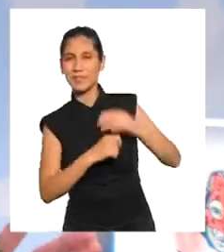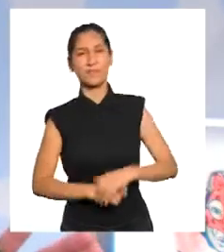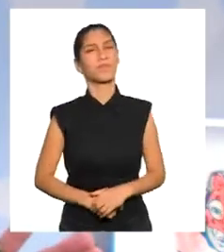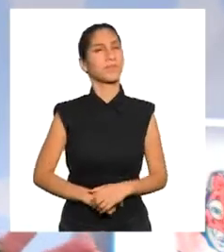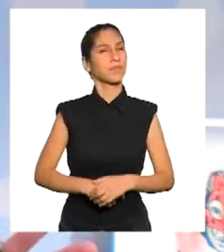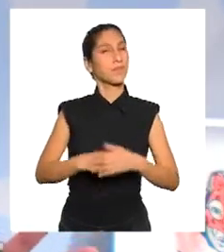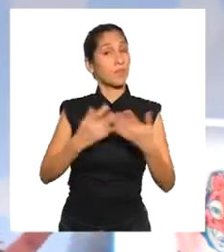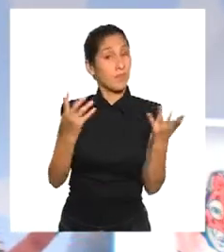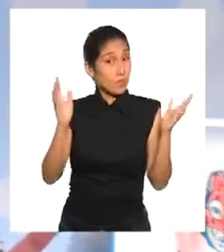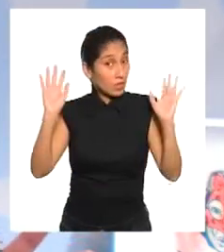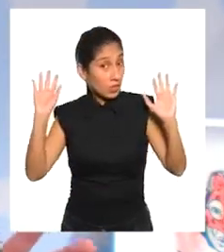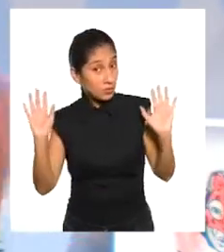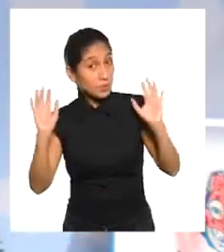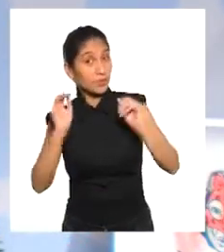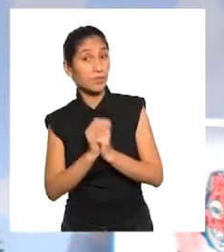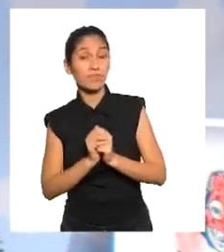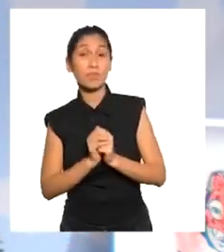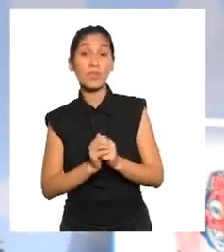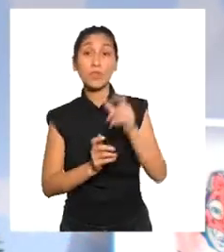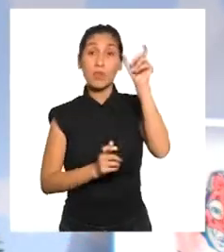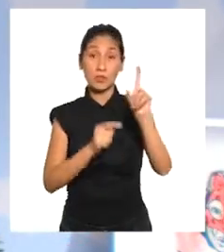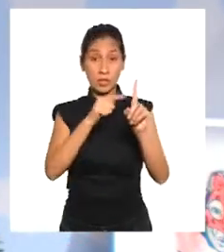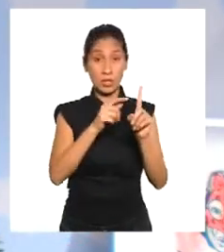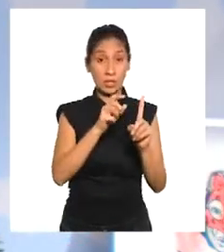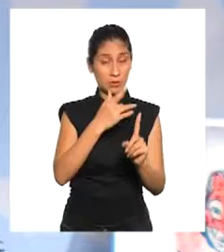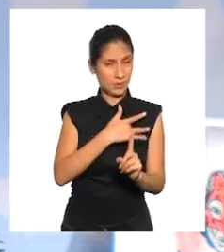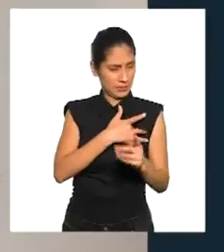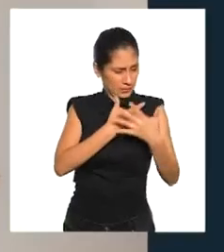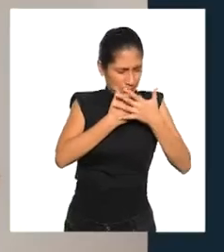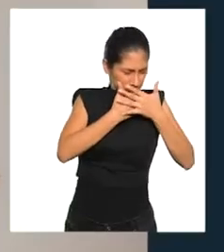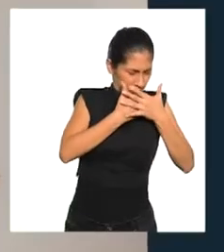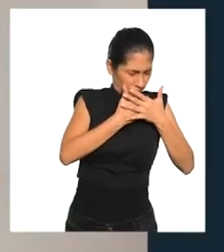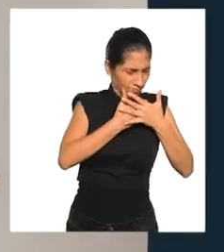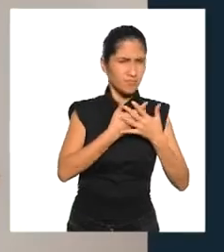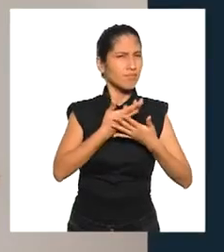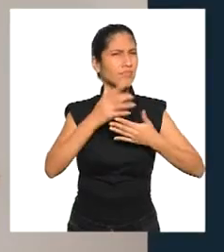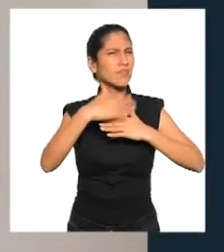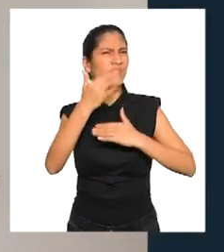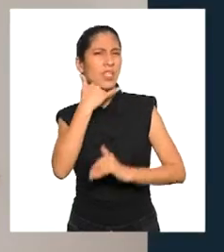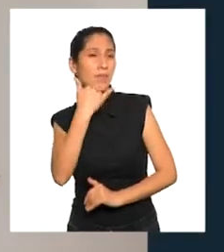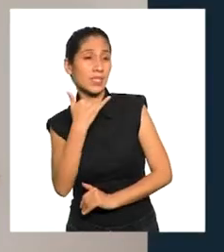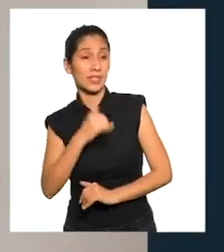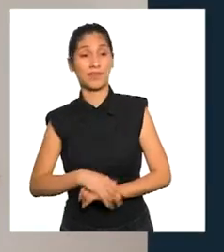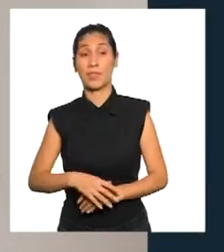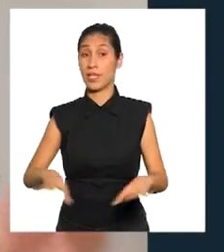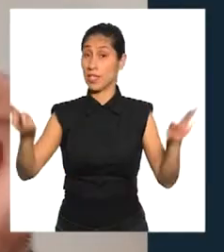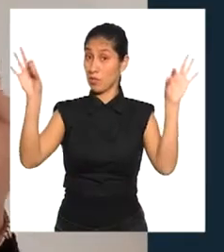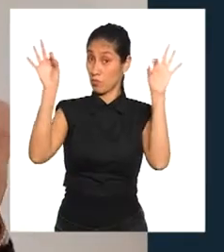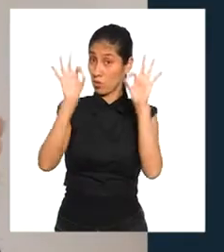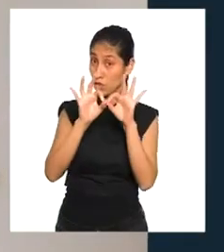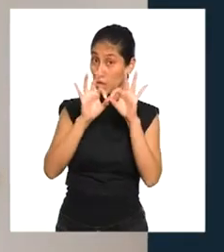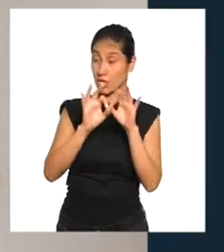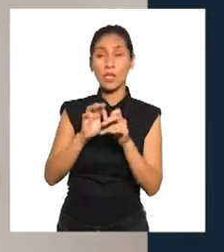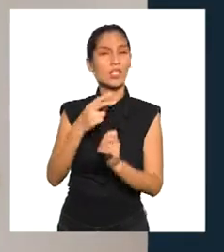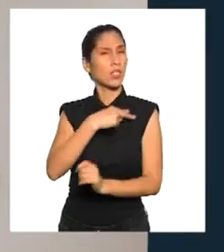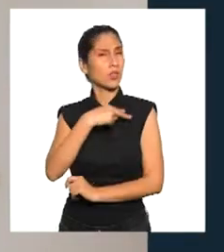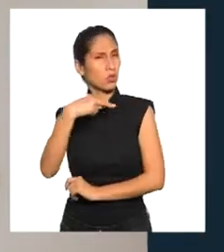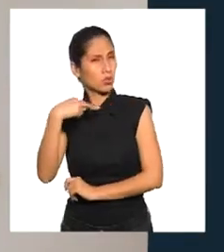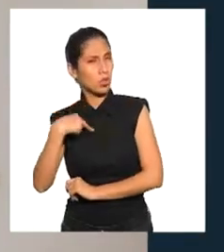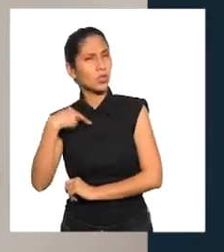¿Cuáles serían las consecuencias de reprimir nuestras emociones? Es muy importante que nosotros sepamos